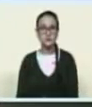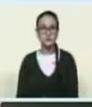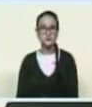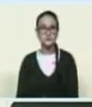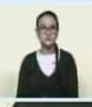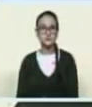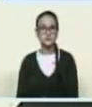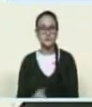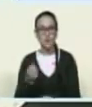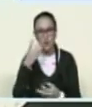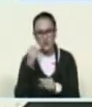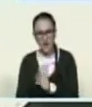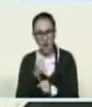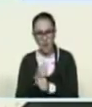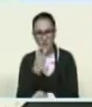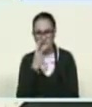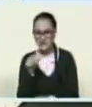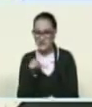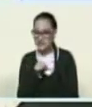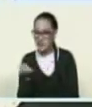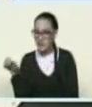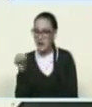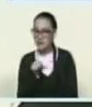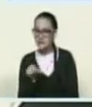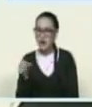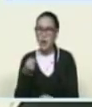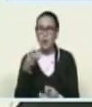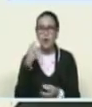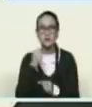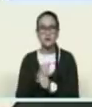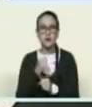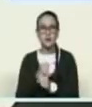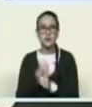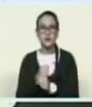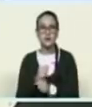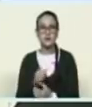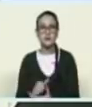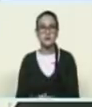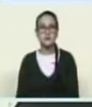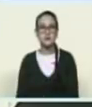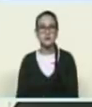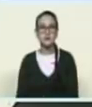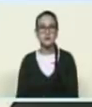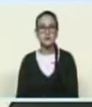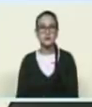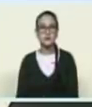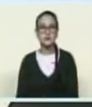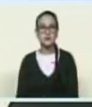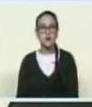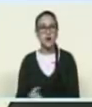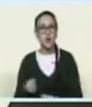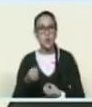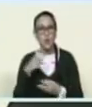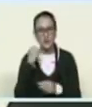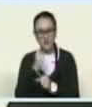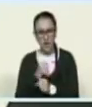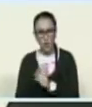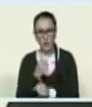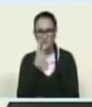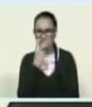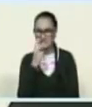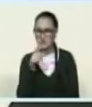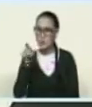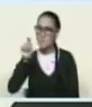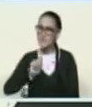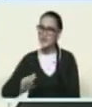y cuántas obras visitas tú semanalmente presidente y cuántas obras visitas